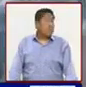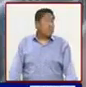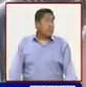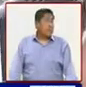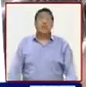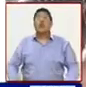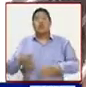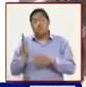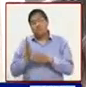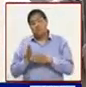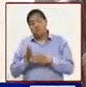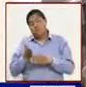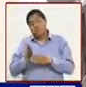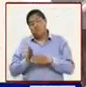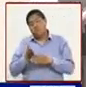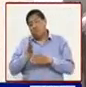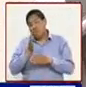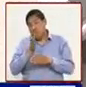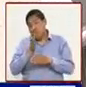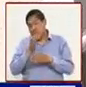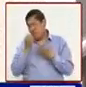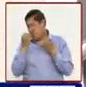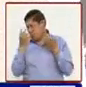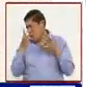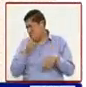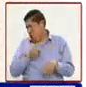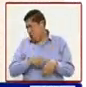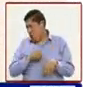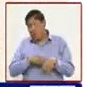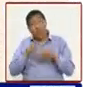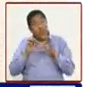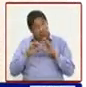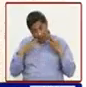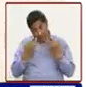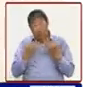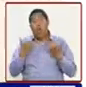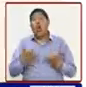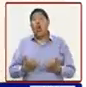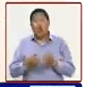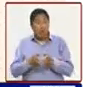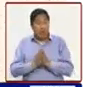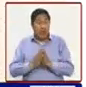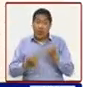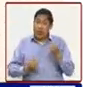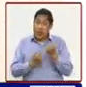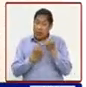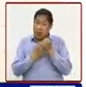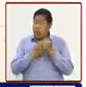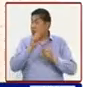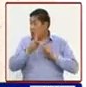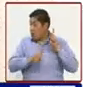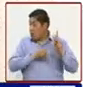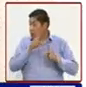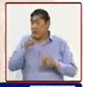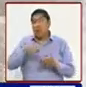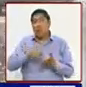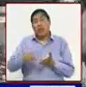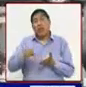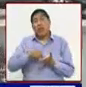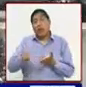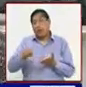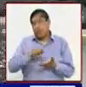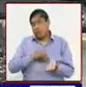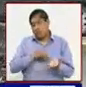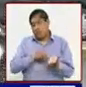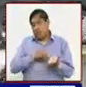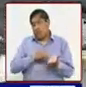La recuperación de la madre da para mucho tiempo, por ello es que la familia hoy solicita el apoyo de la población, ya que deben pagar los gastos